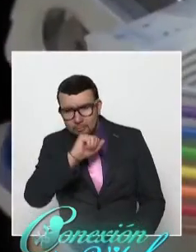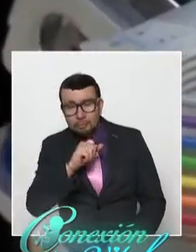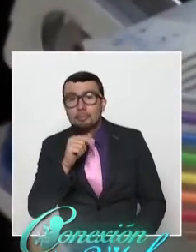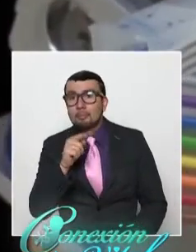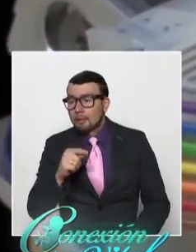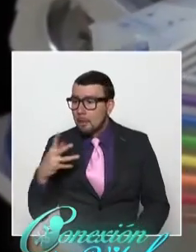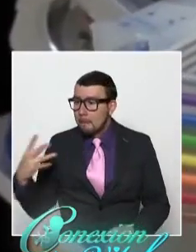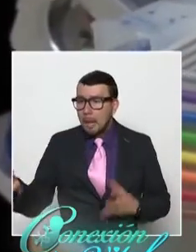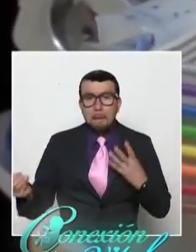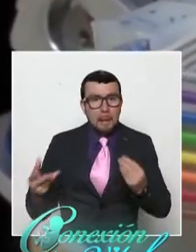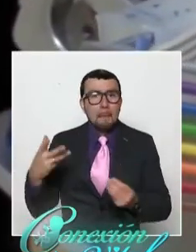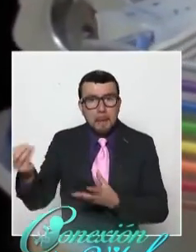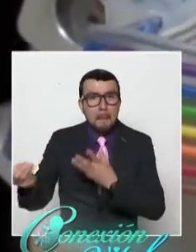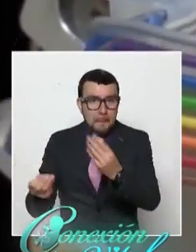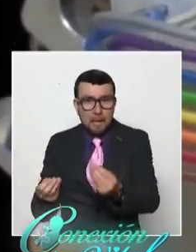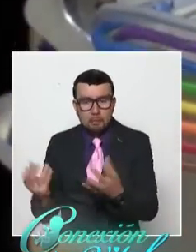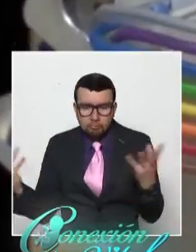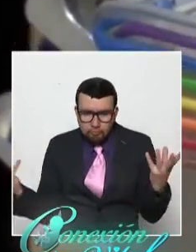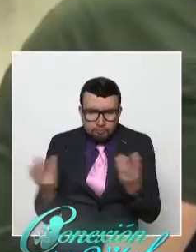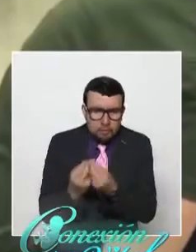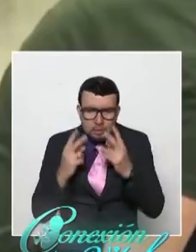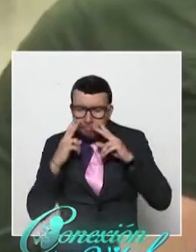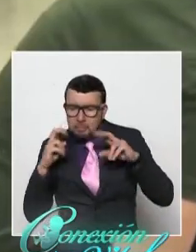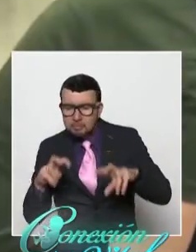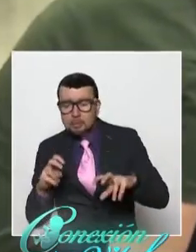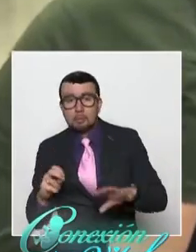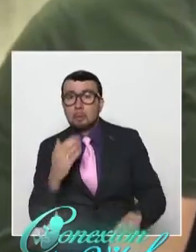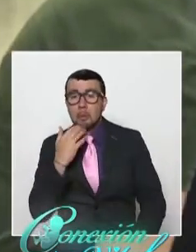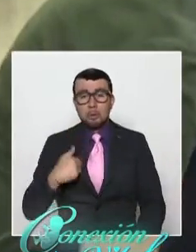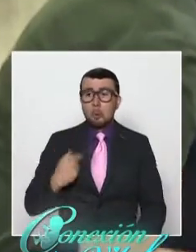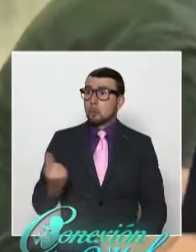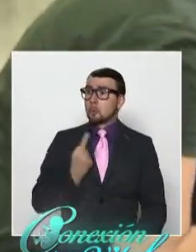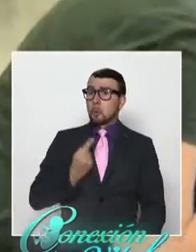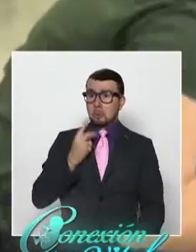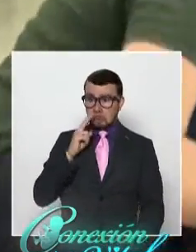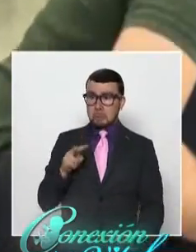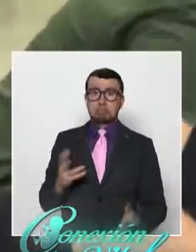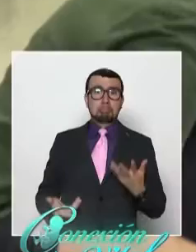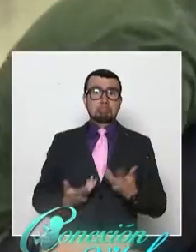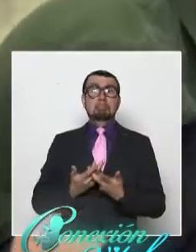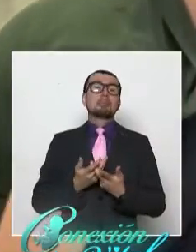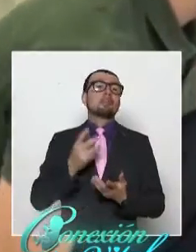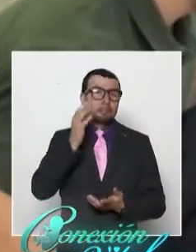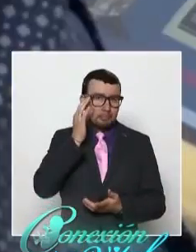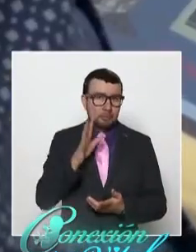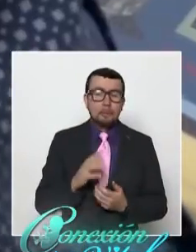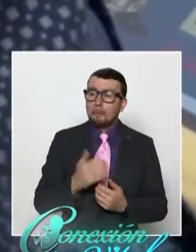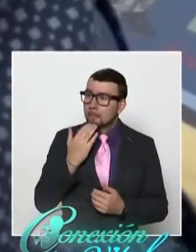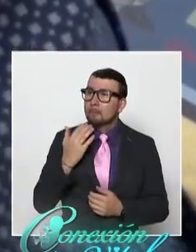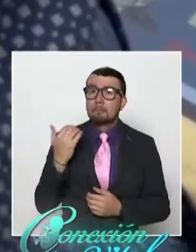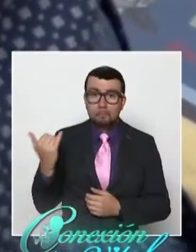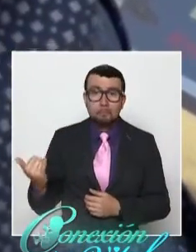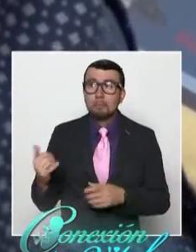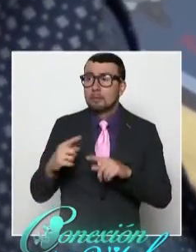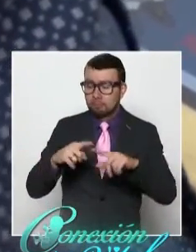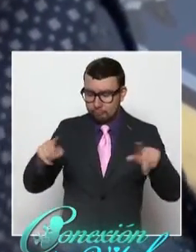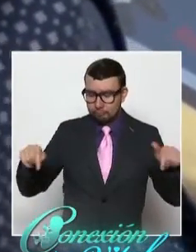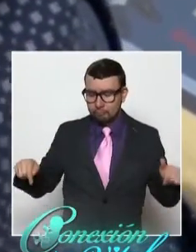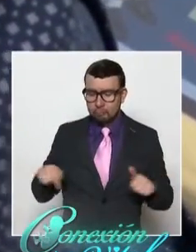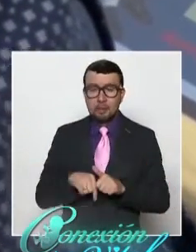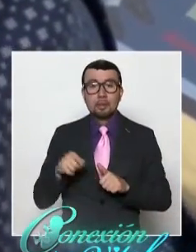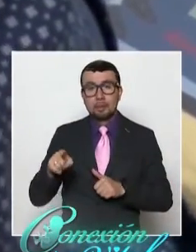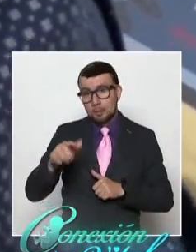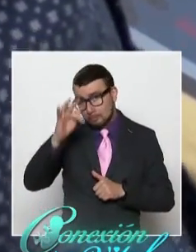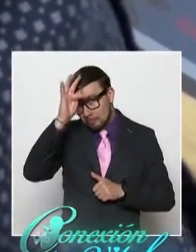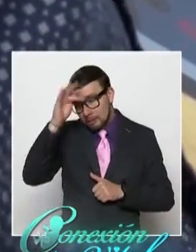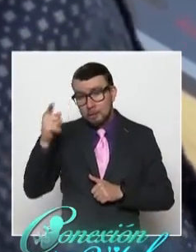equipo interdisciplinario. Ustedes ven en este consultorio campestre donde atendemos en nuestros parques de la salud, acompañados de todo